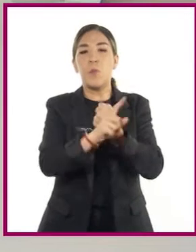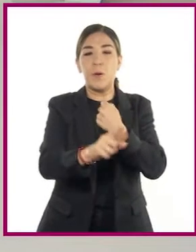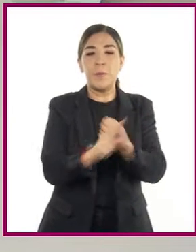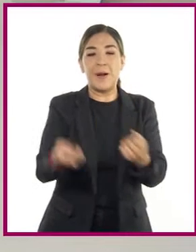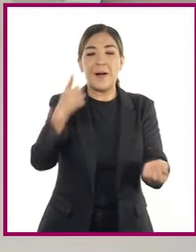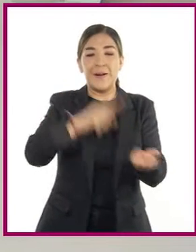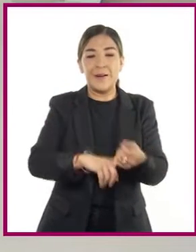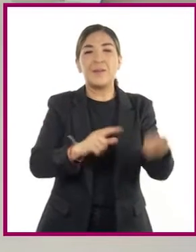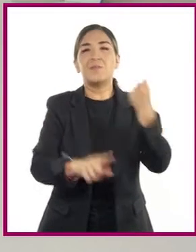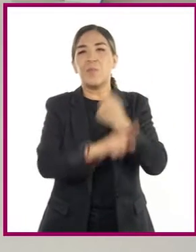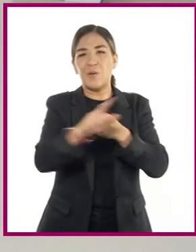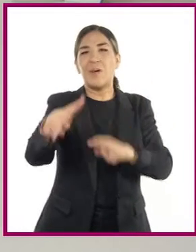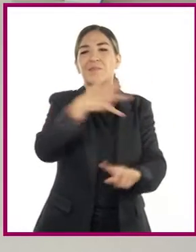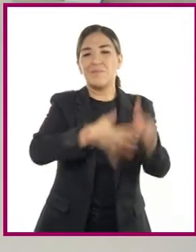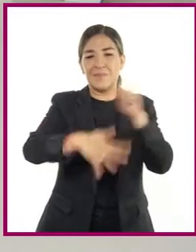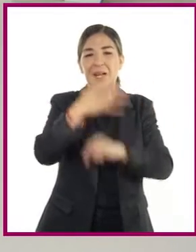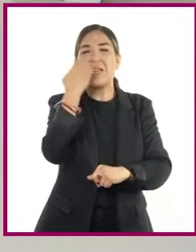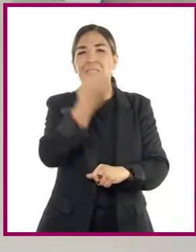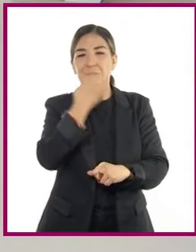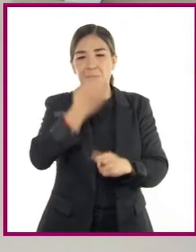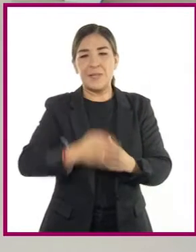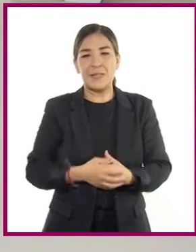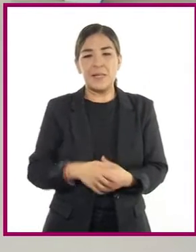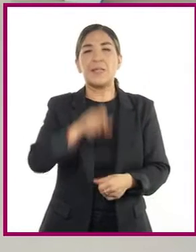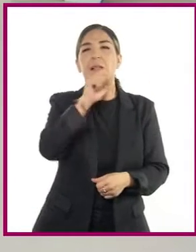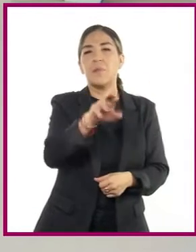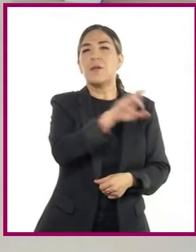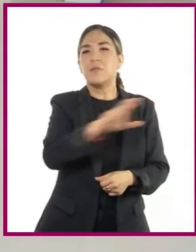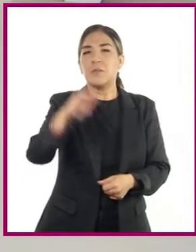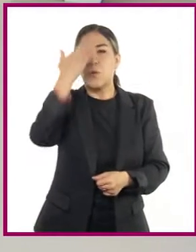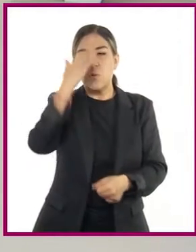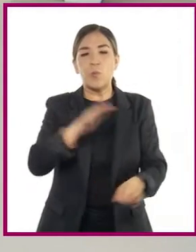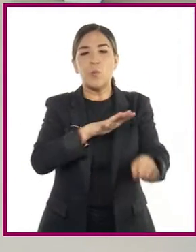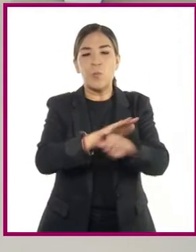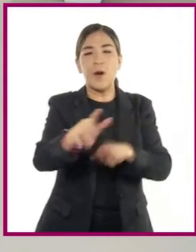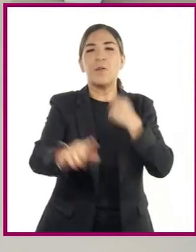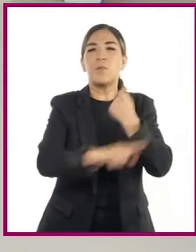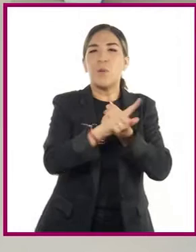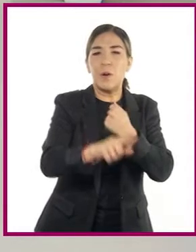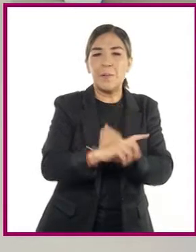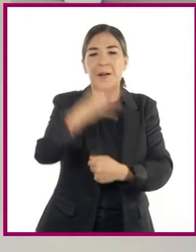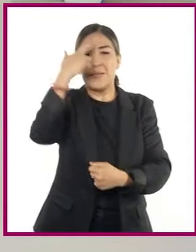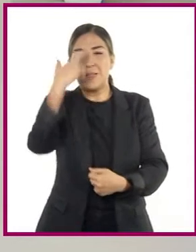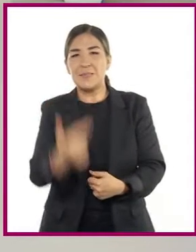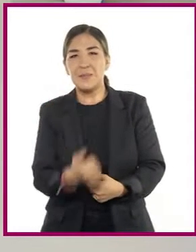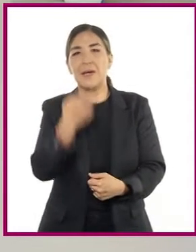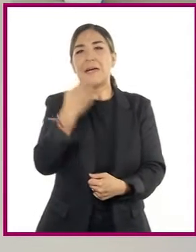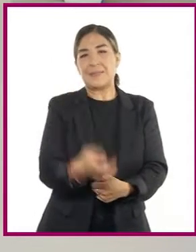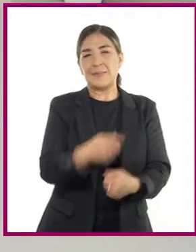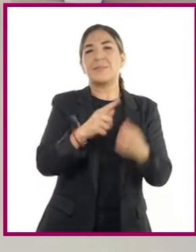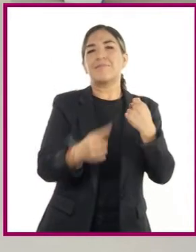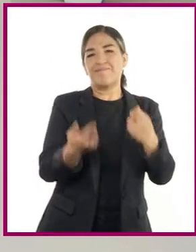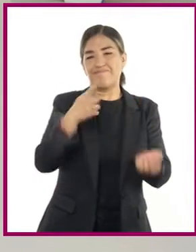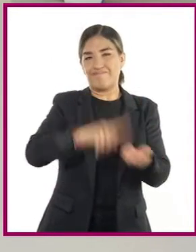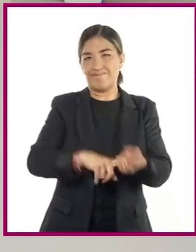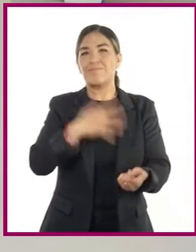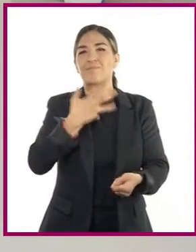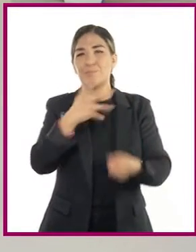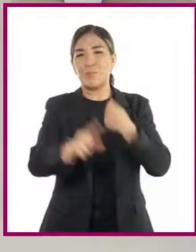que afecta a nuestra comunidad escolar y reconocer las causas o consecuencias que propician los